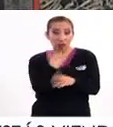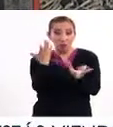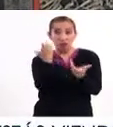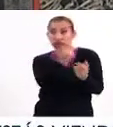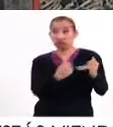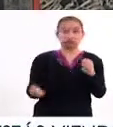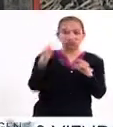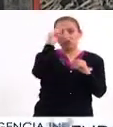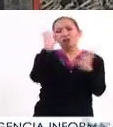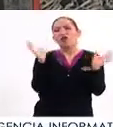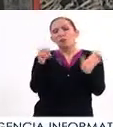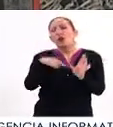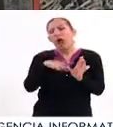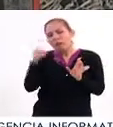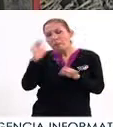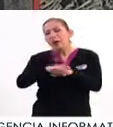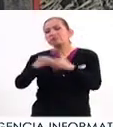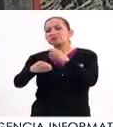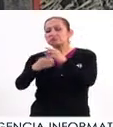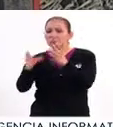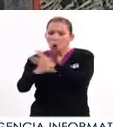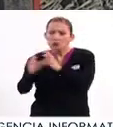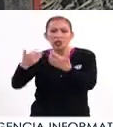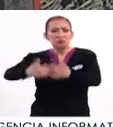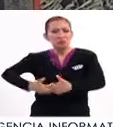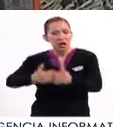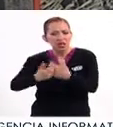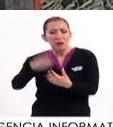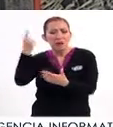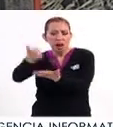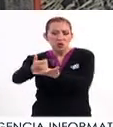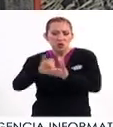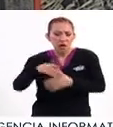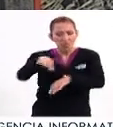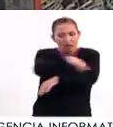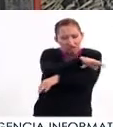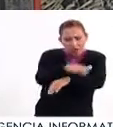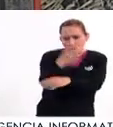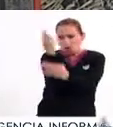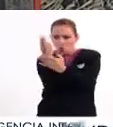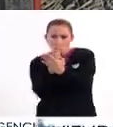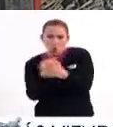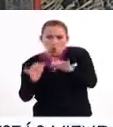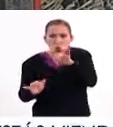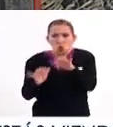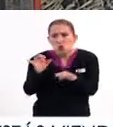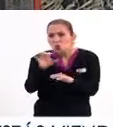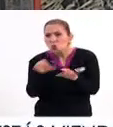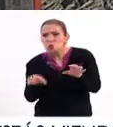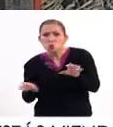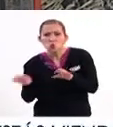más talentosos, pero bueno, hay más herramientas para hacer tanto diseños, ilustraciones como